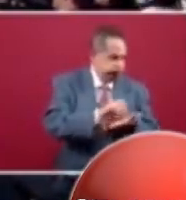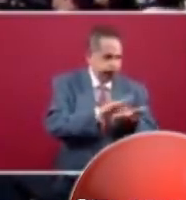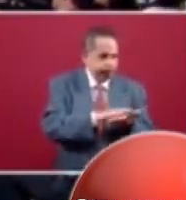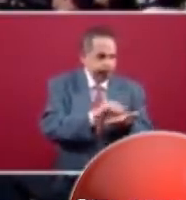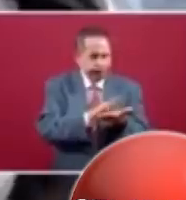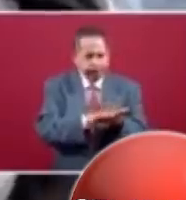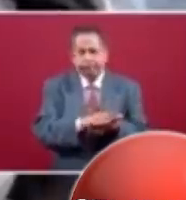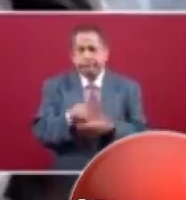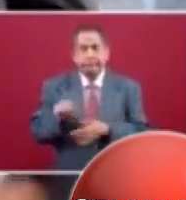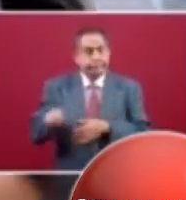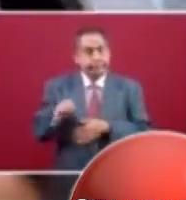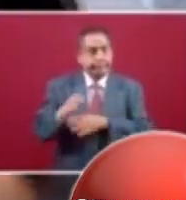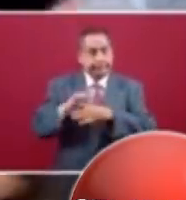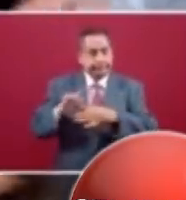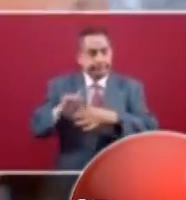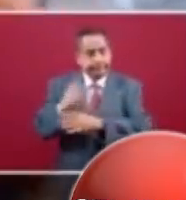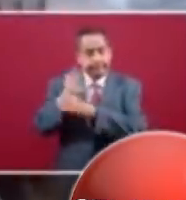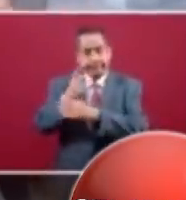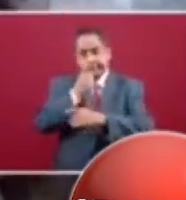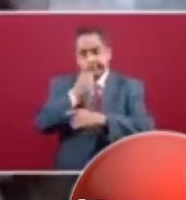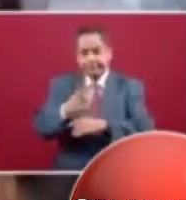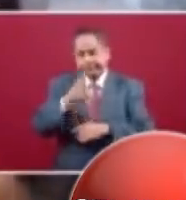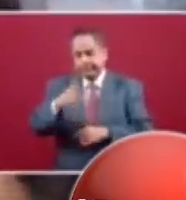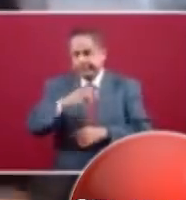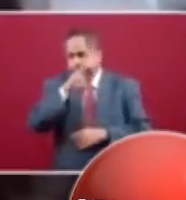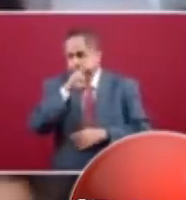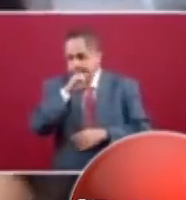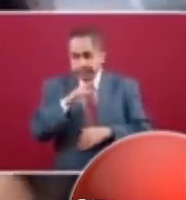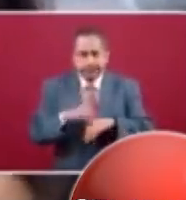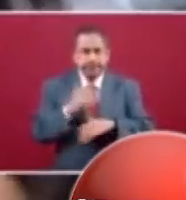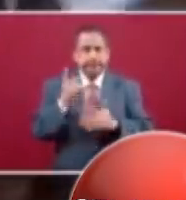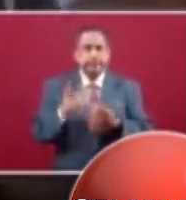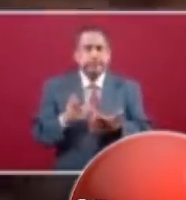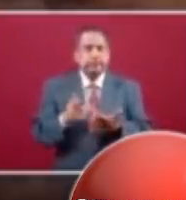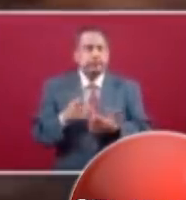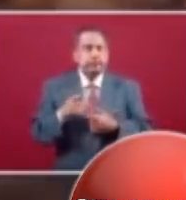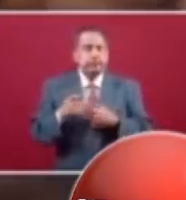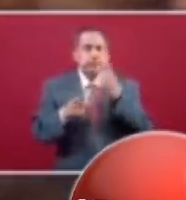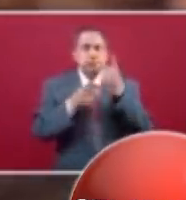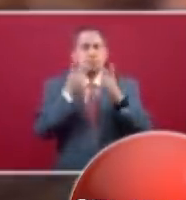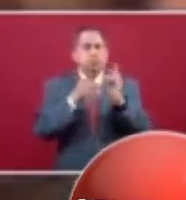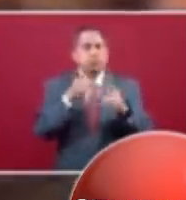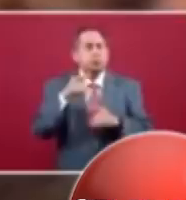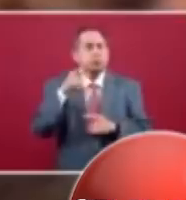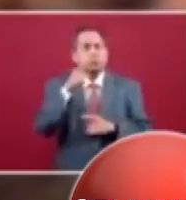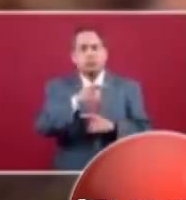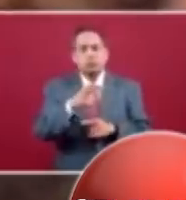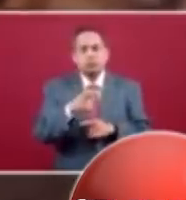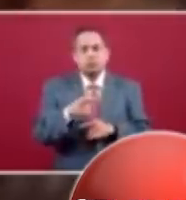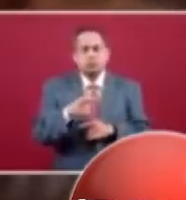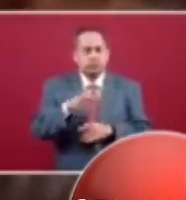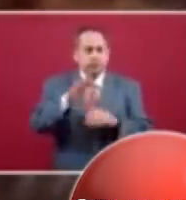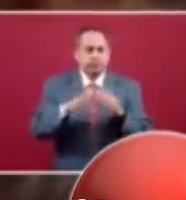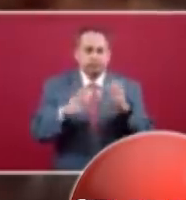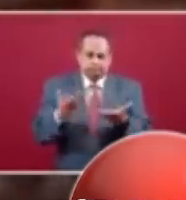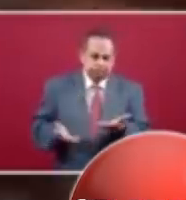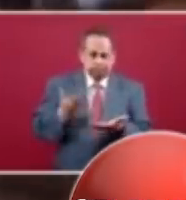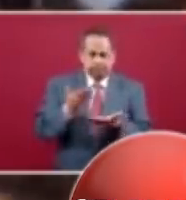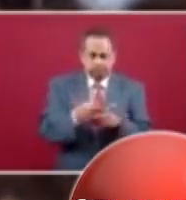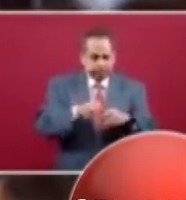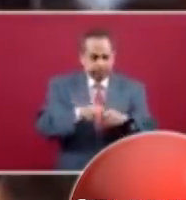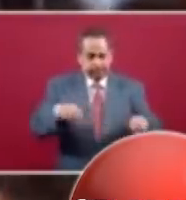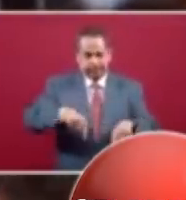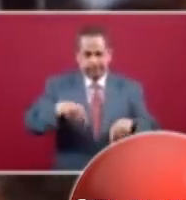expresando una preocupación a propósito de los comentarios que suelen plantearse aquí